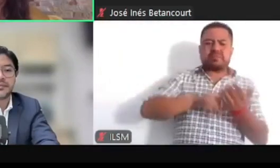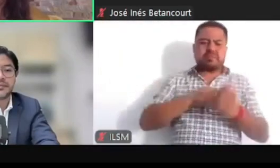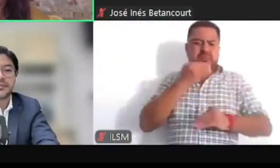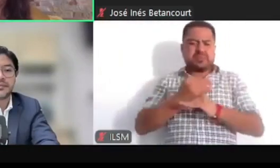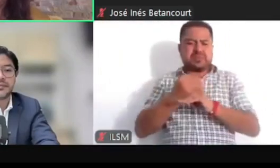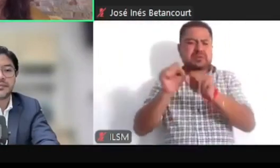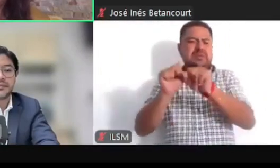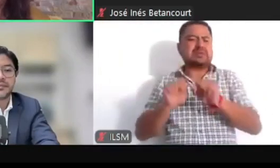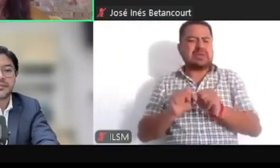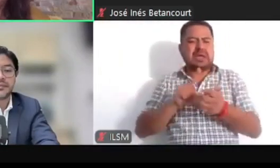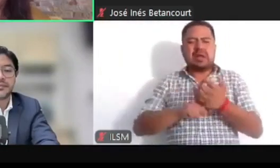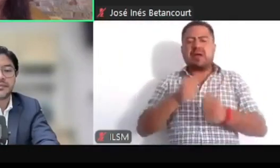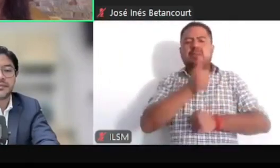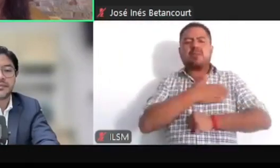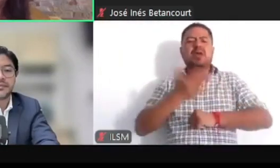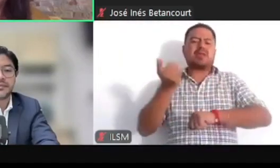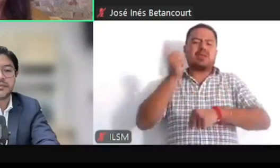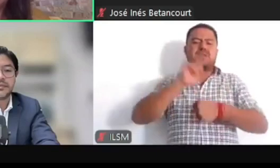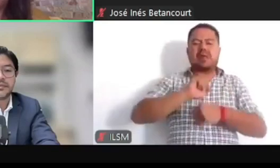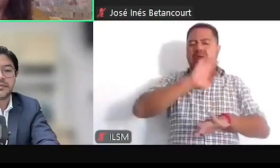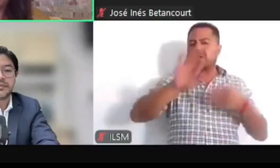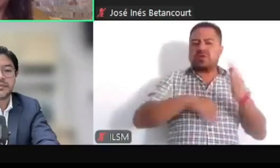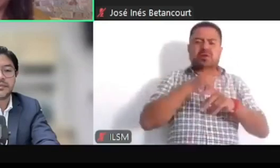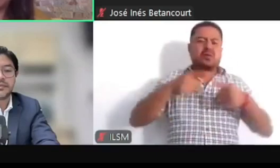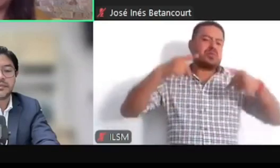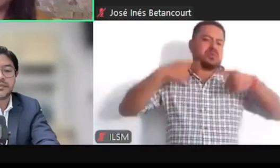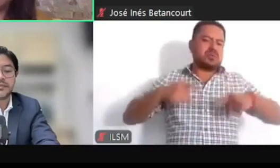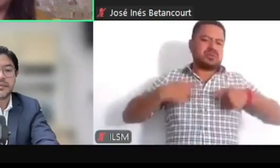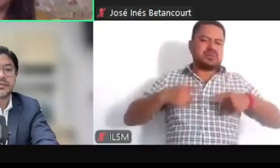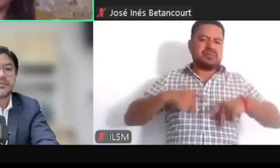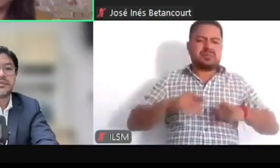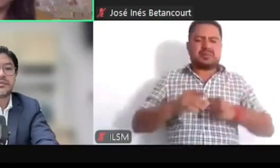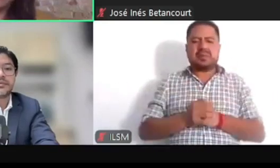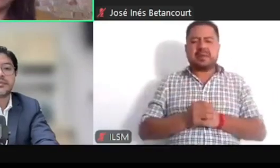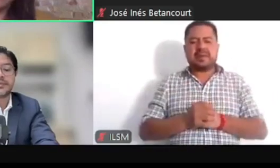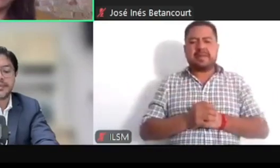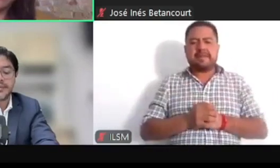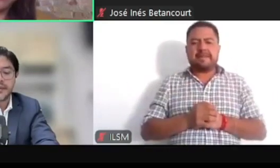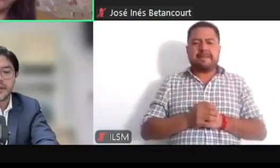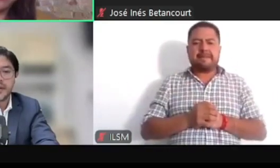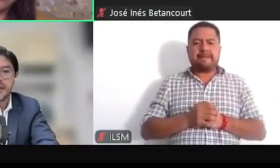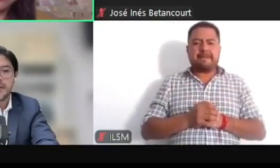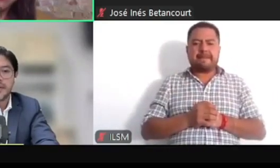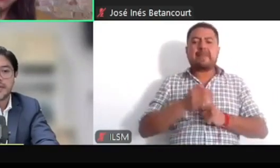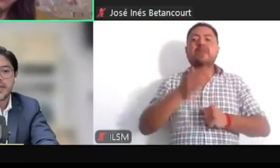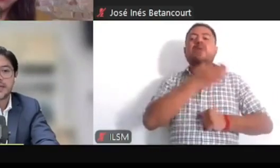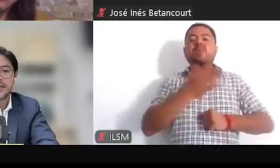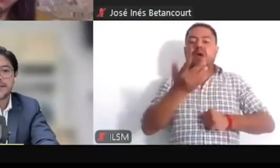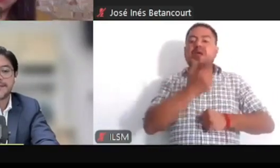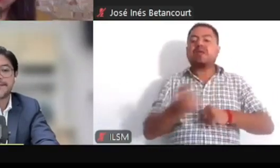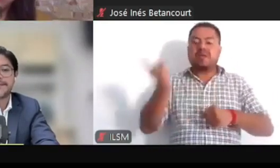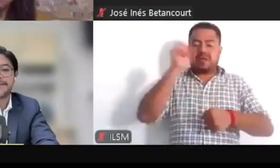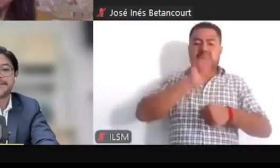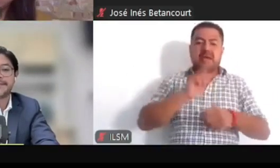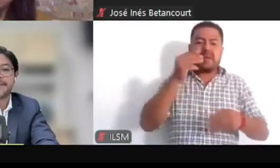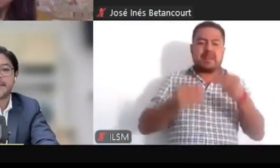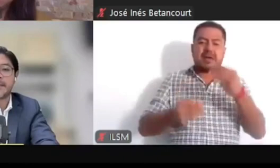sala buenas buen día a todas y a todos Buen día magistrada